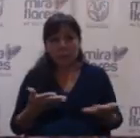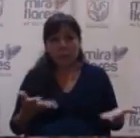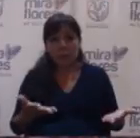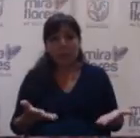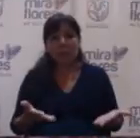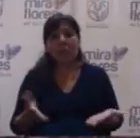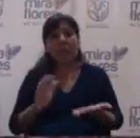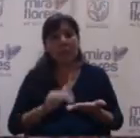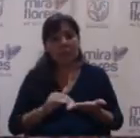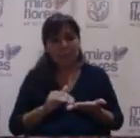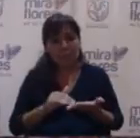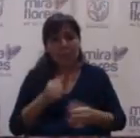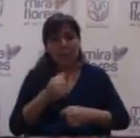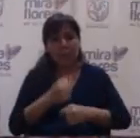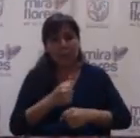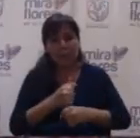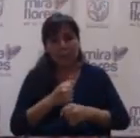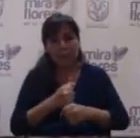hacer algún trabajo,